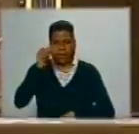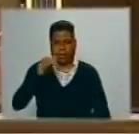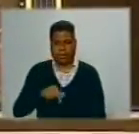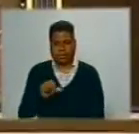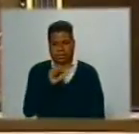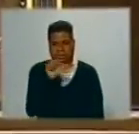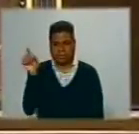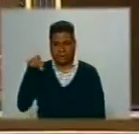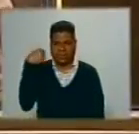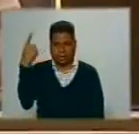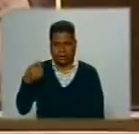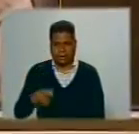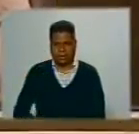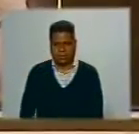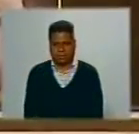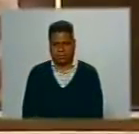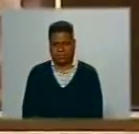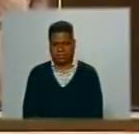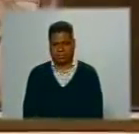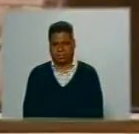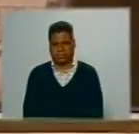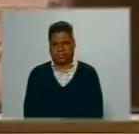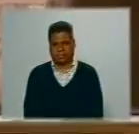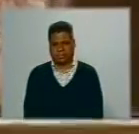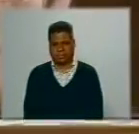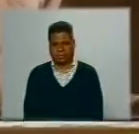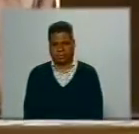semana entrante.